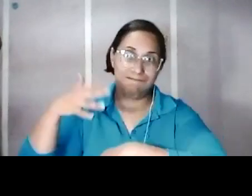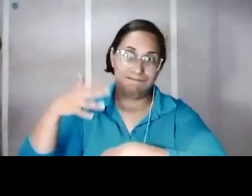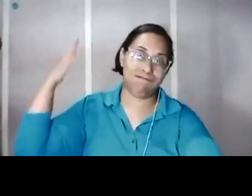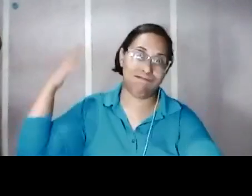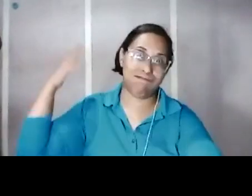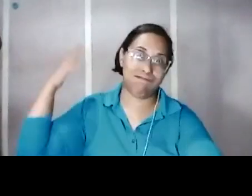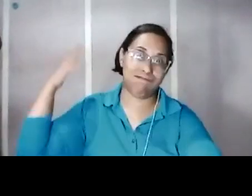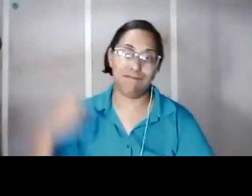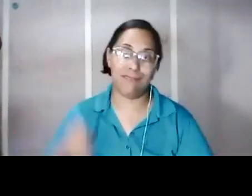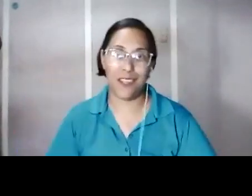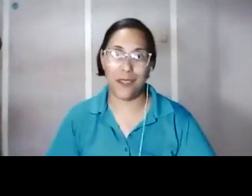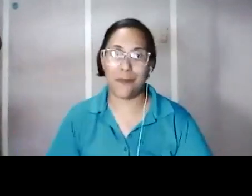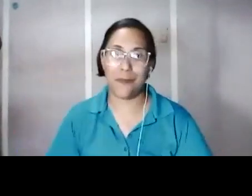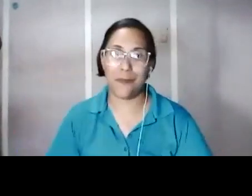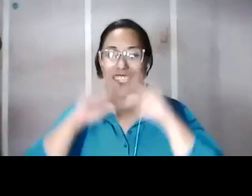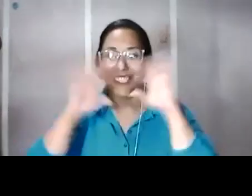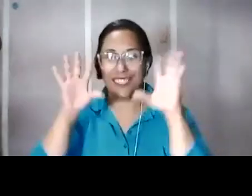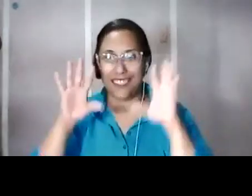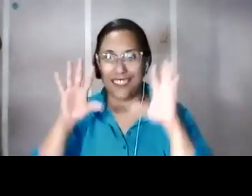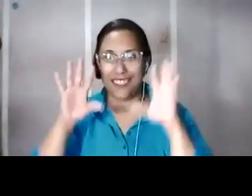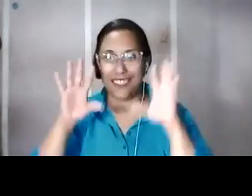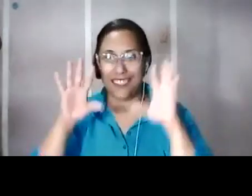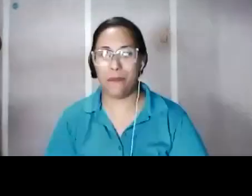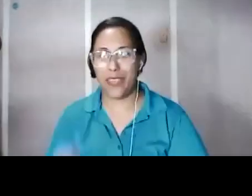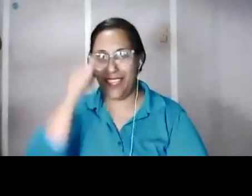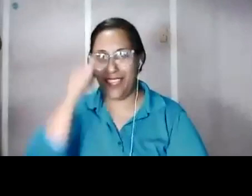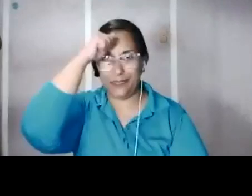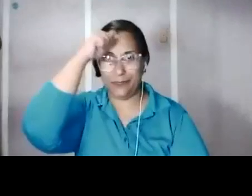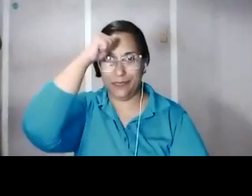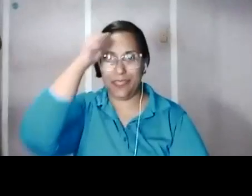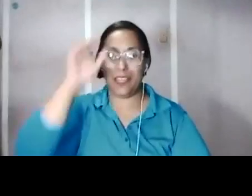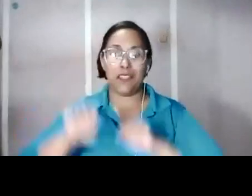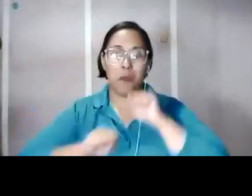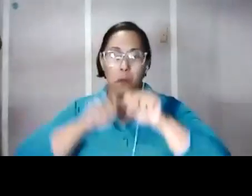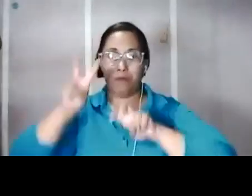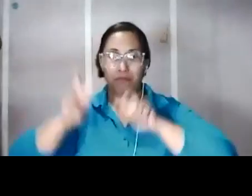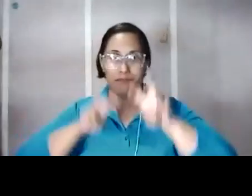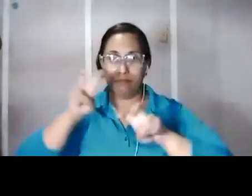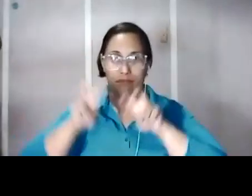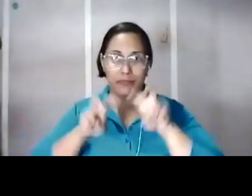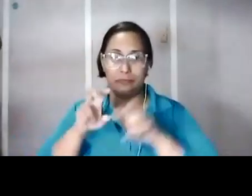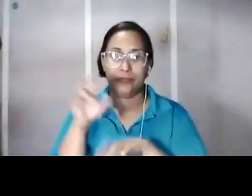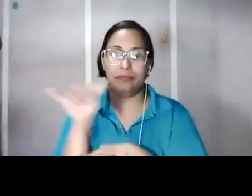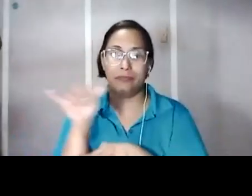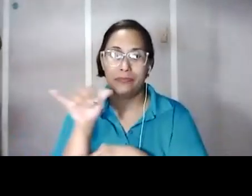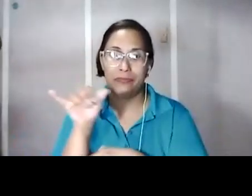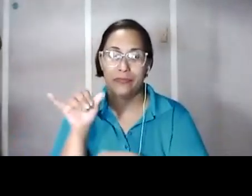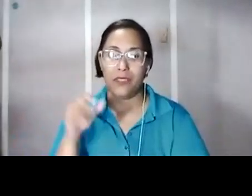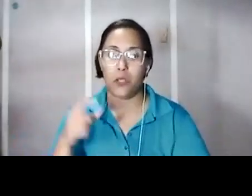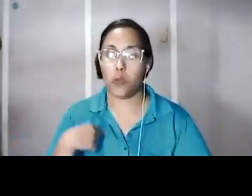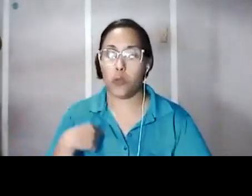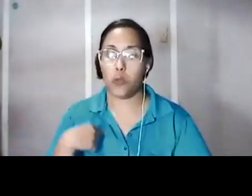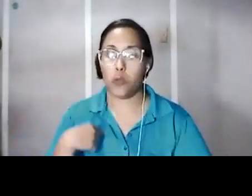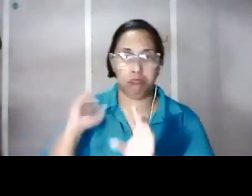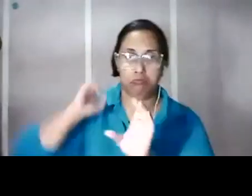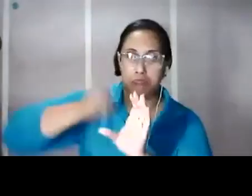Así que, por supuesto. Y en Arecibo, que había un carnaval también, yo nunca